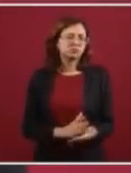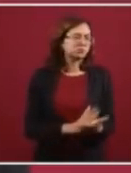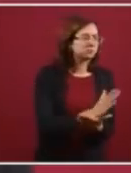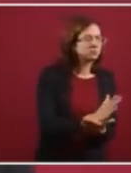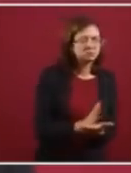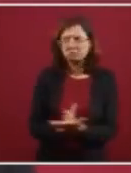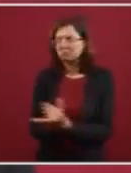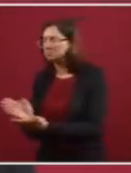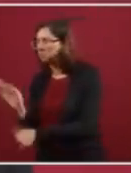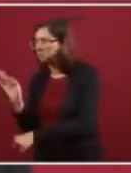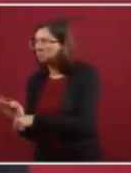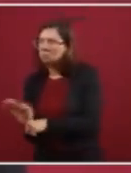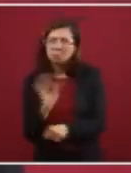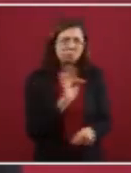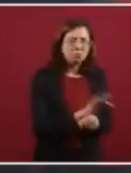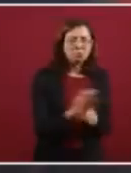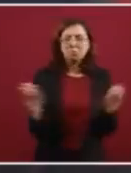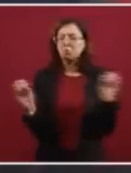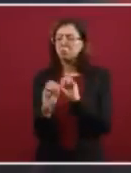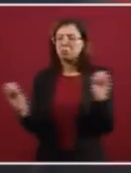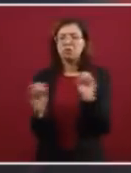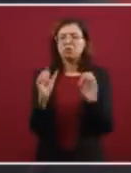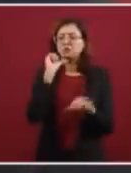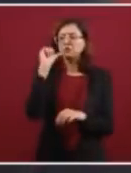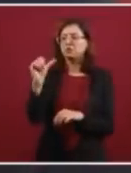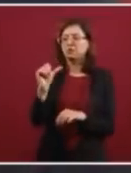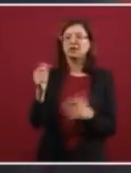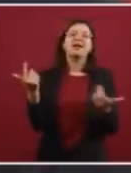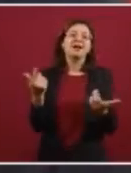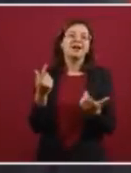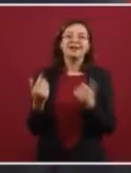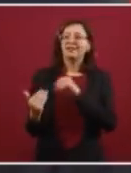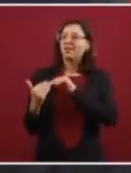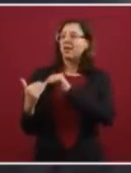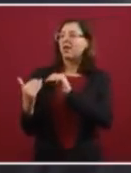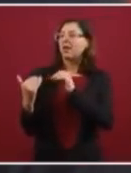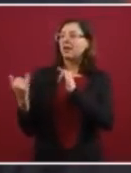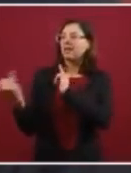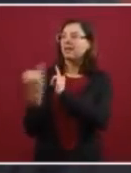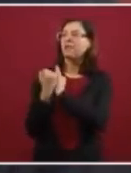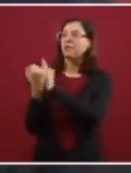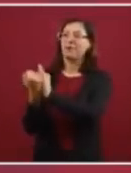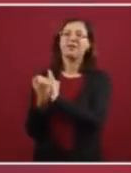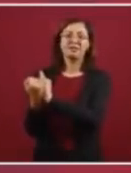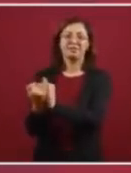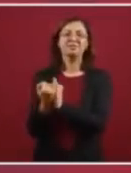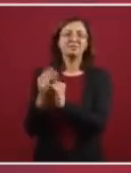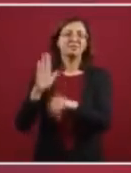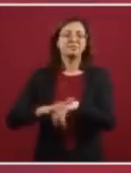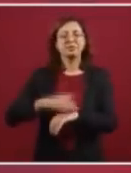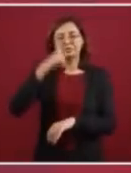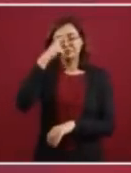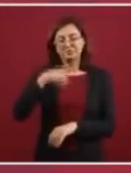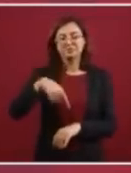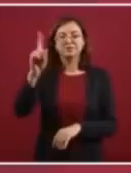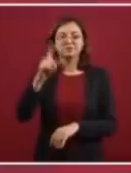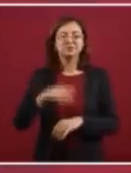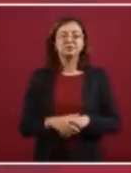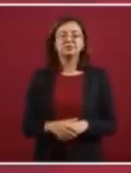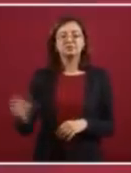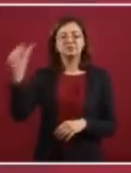hegemonía o de otra, nos facilita las cosas, siempre tomando en cuenta